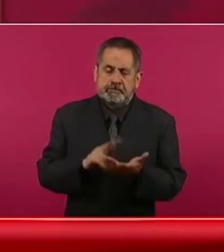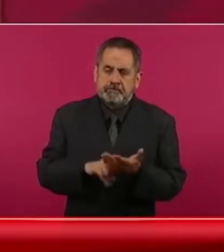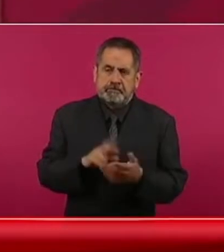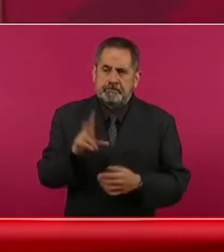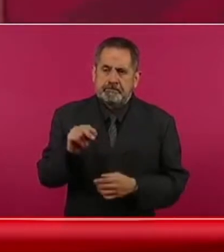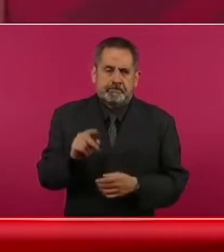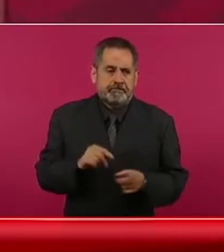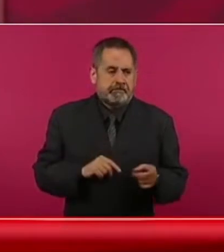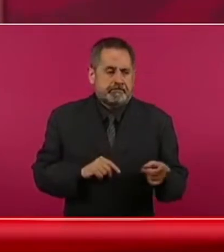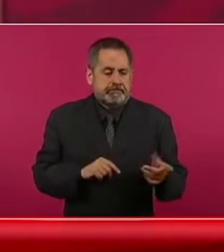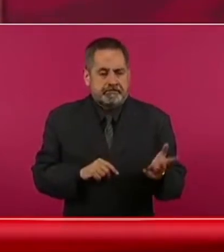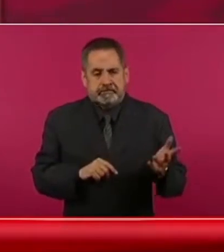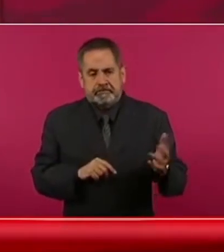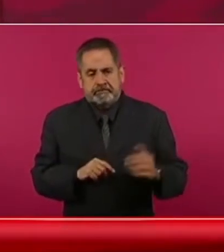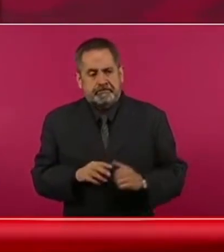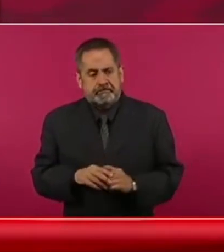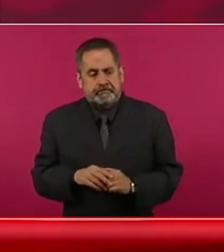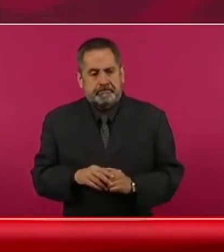ser